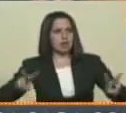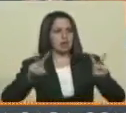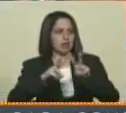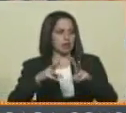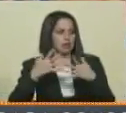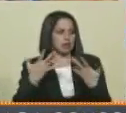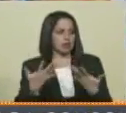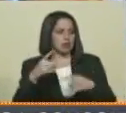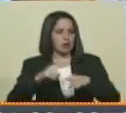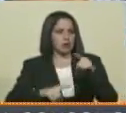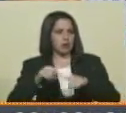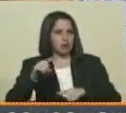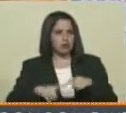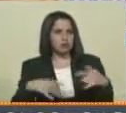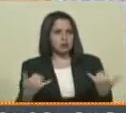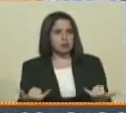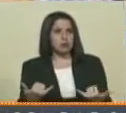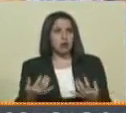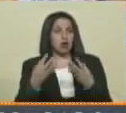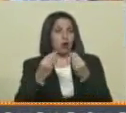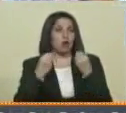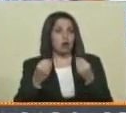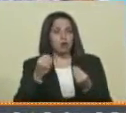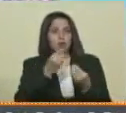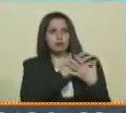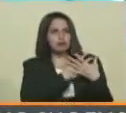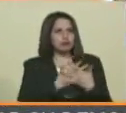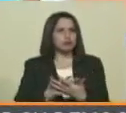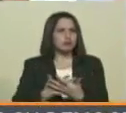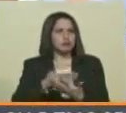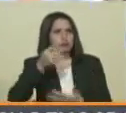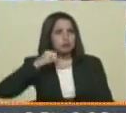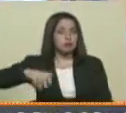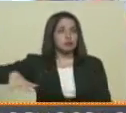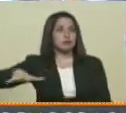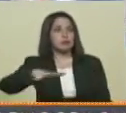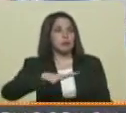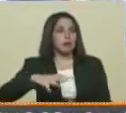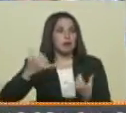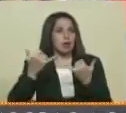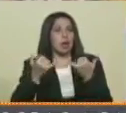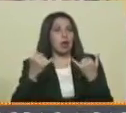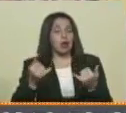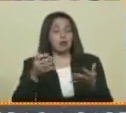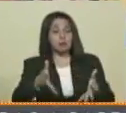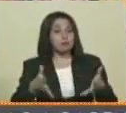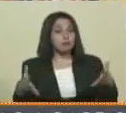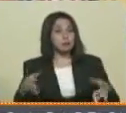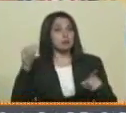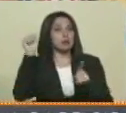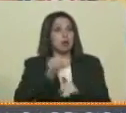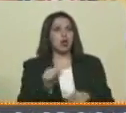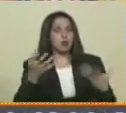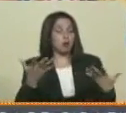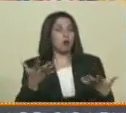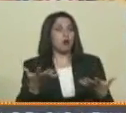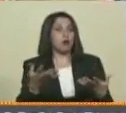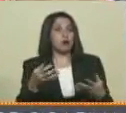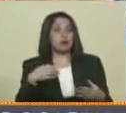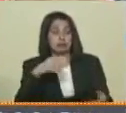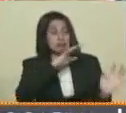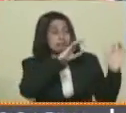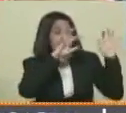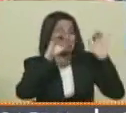salido nuevamente a dar la cara por nuestra patria querida. Así que seguimos en victoria, seguimos venciendo. El que no ha salido a votar, que